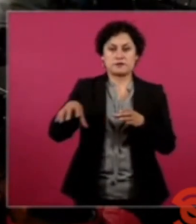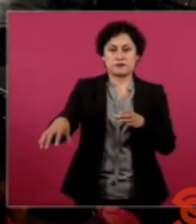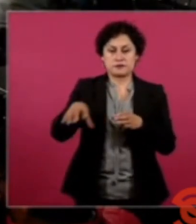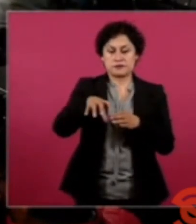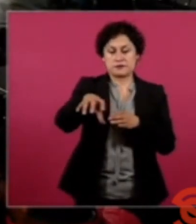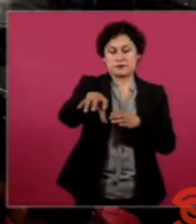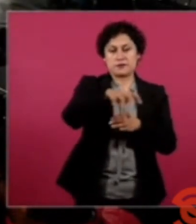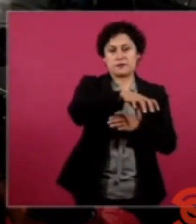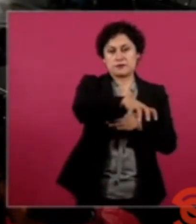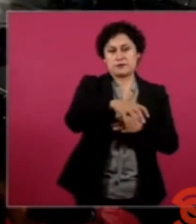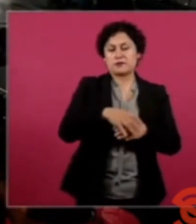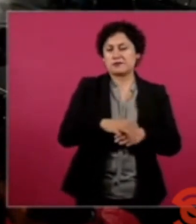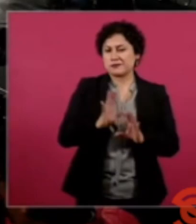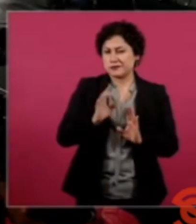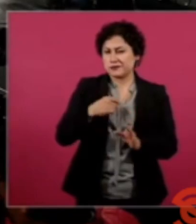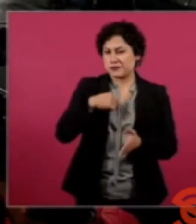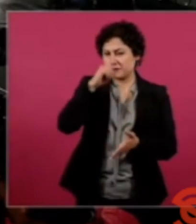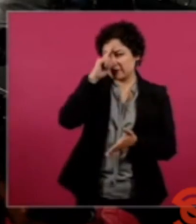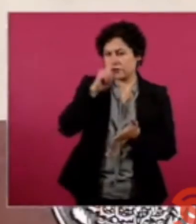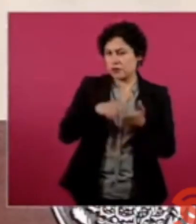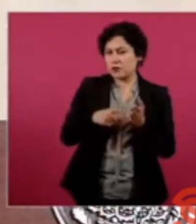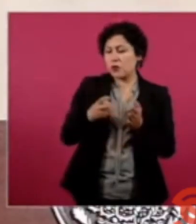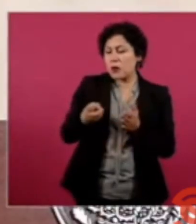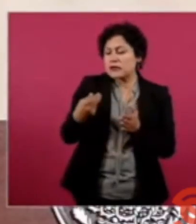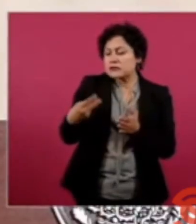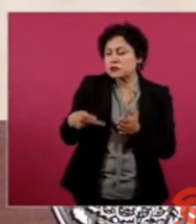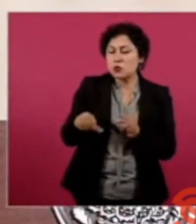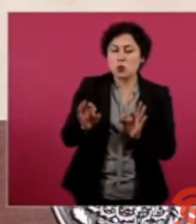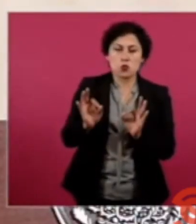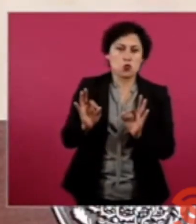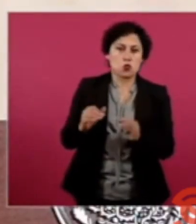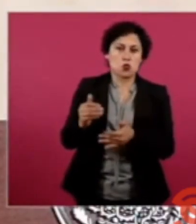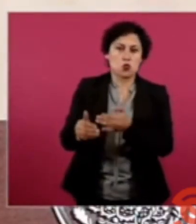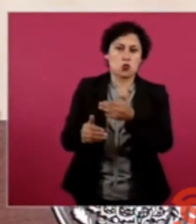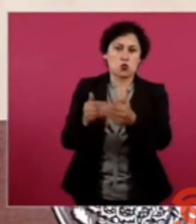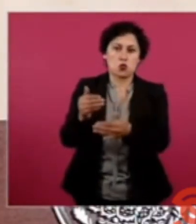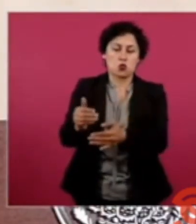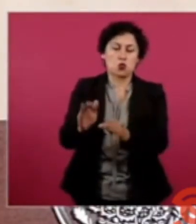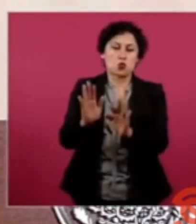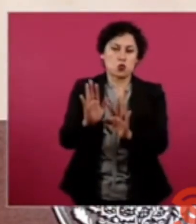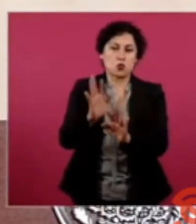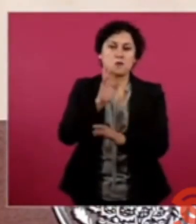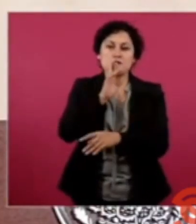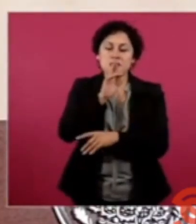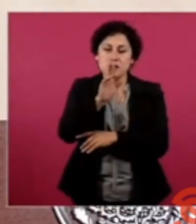Entonces, yo considero que fue la mejor época de ese partido. Que